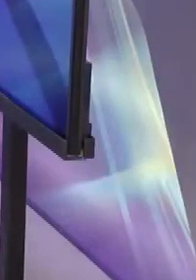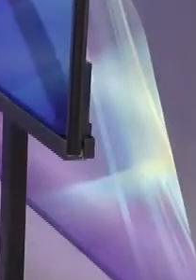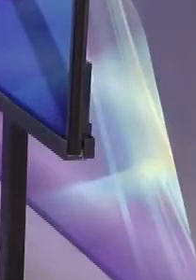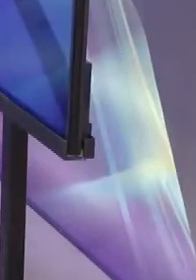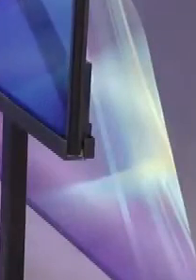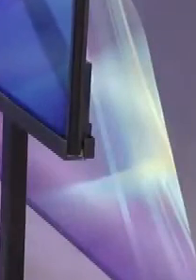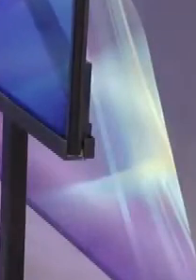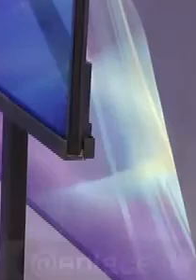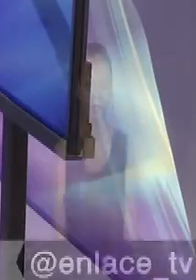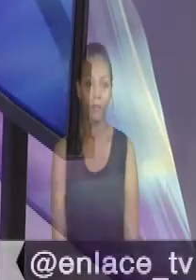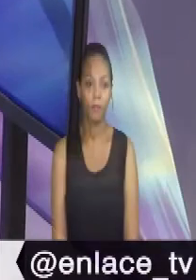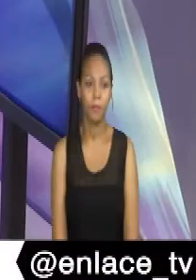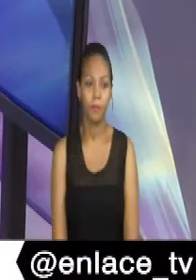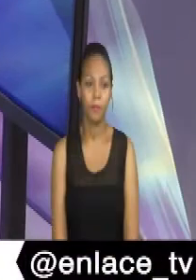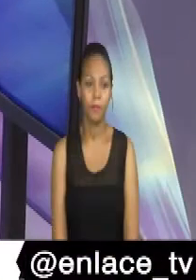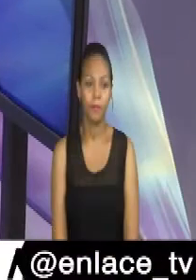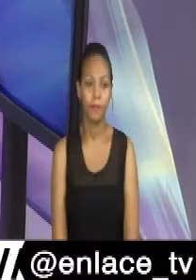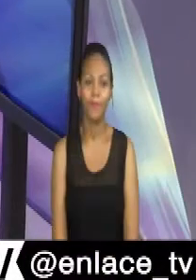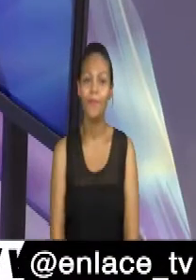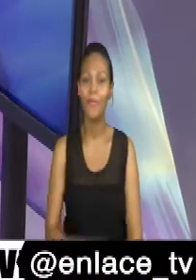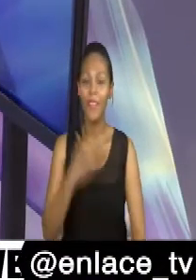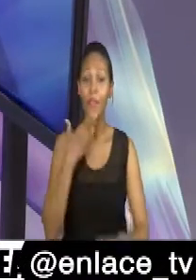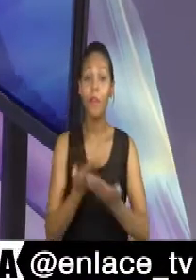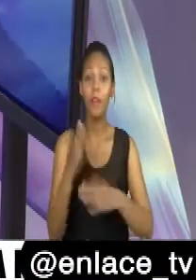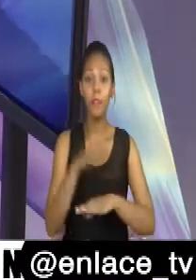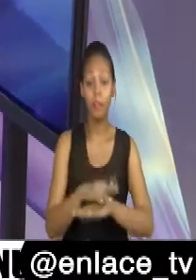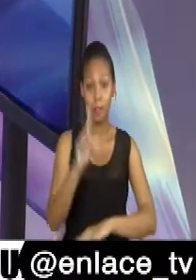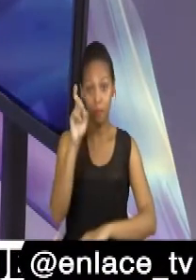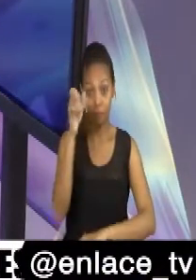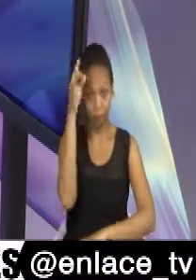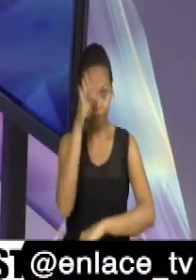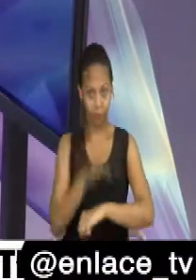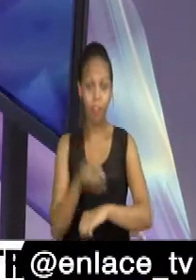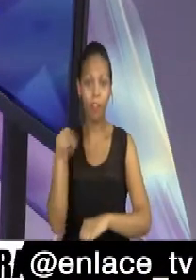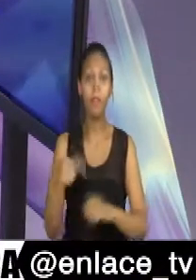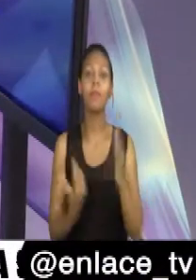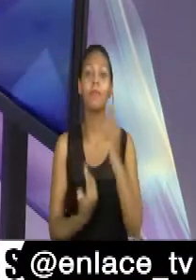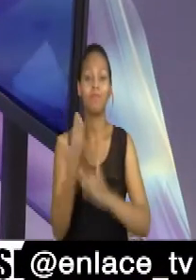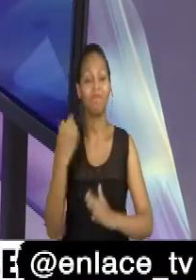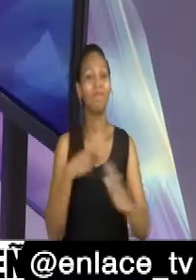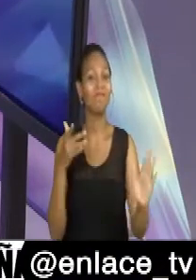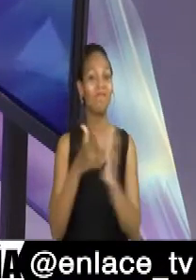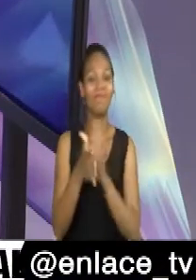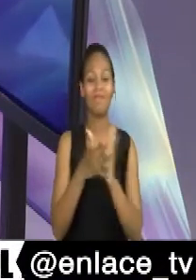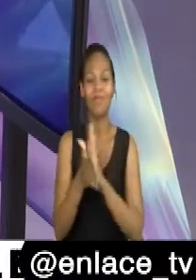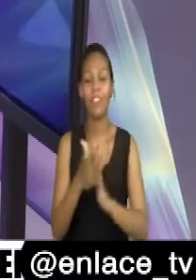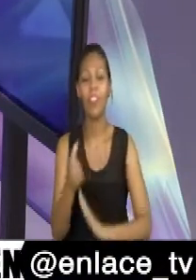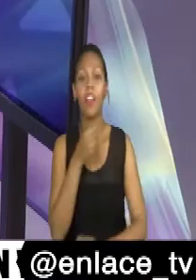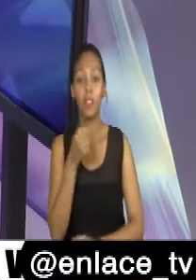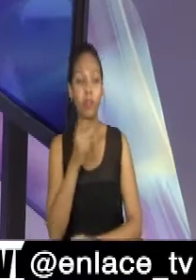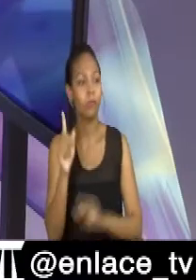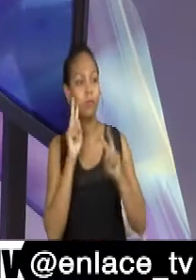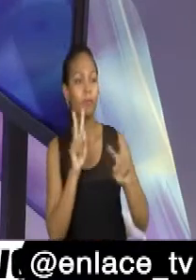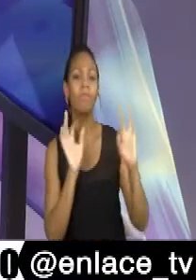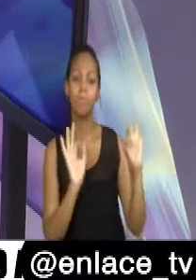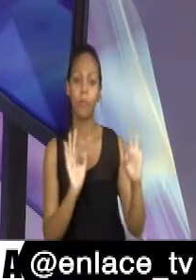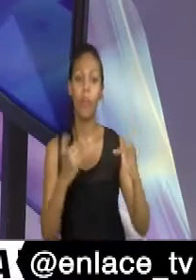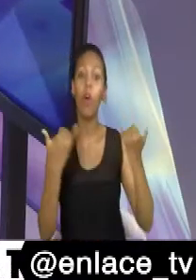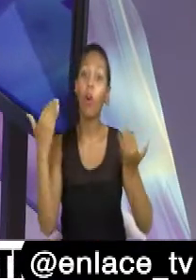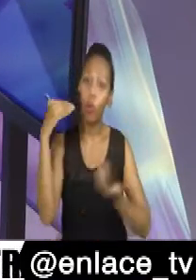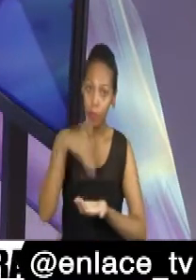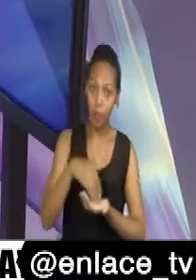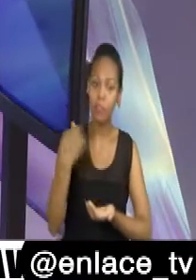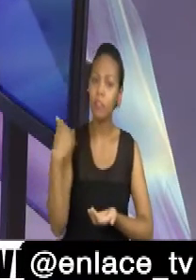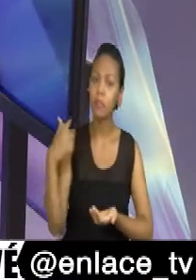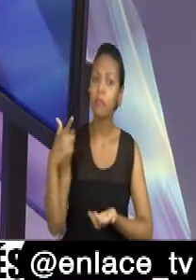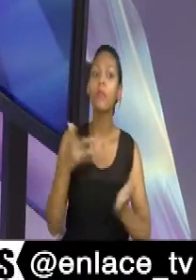Buenas tardes, 6 en punto. Bienvenidos aquí empieza el noticiero que usted quiere ver. Gracias por preferirnos de nuevo para estar bien informados de lo que pasa